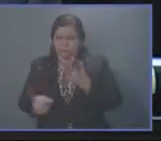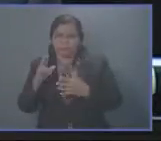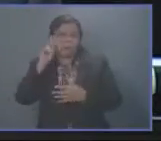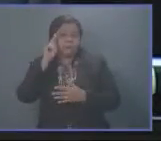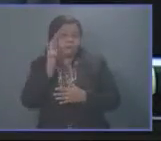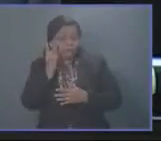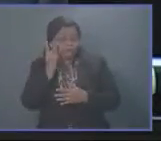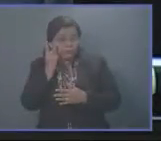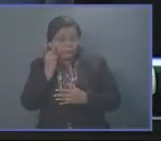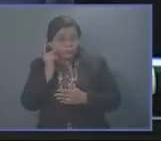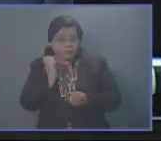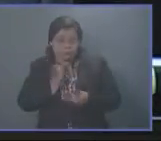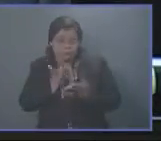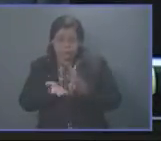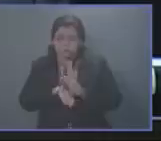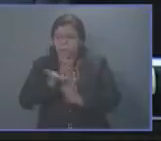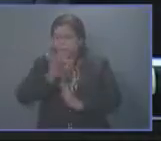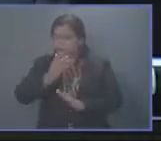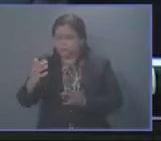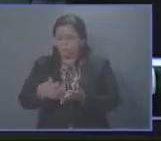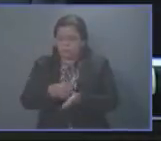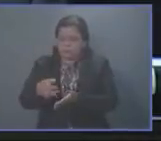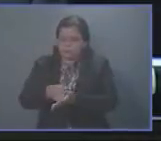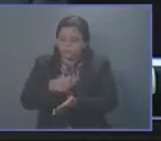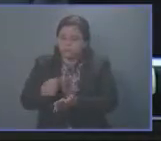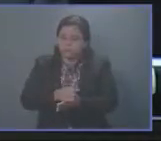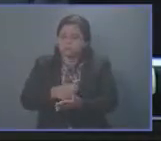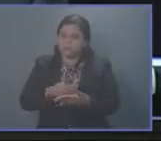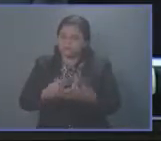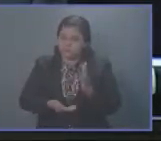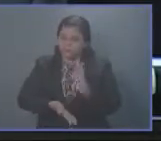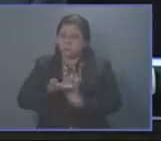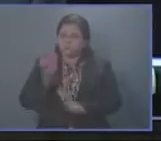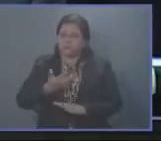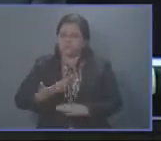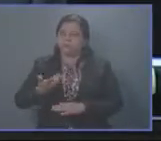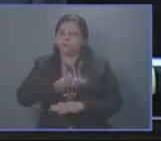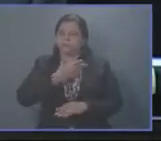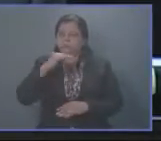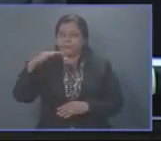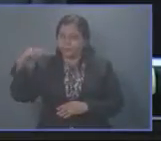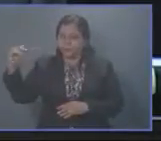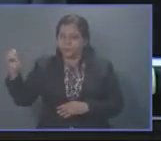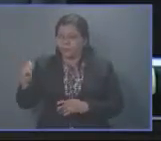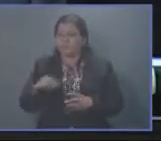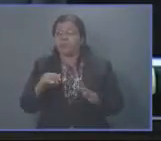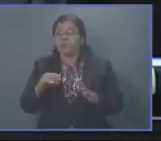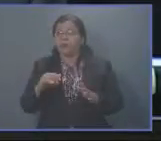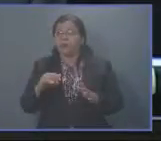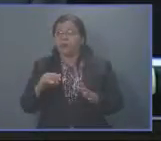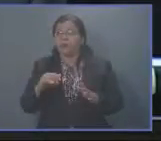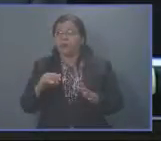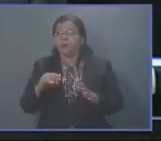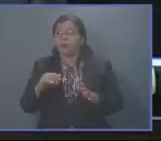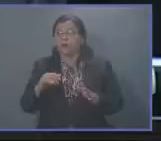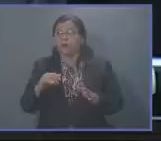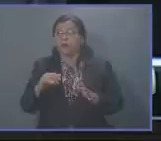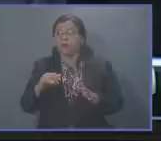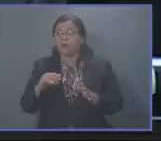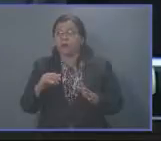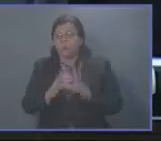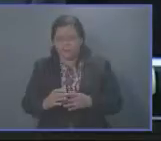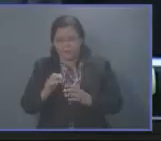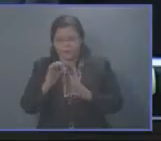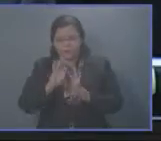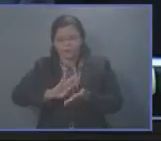significa la generación de más impuestos y darle más impuestos al país. Así que las micro y pequeñas empresas son ejemplares en el pago